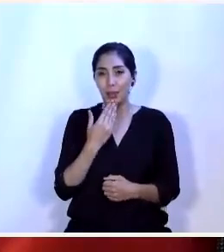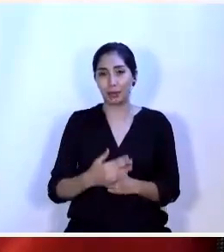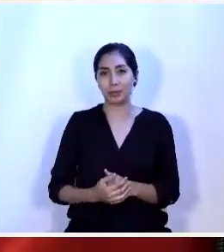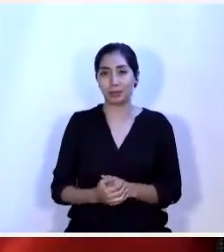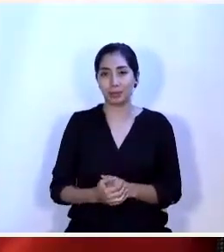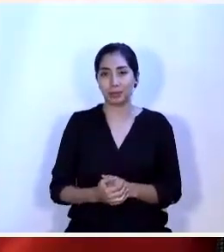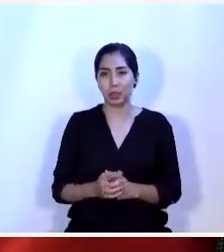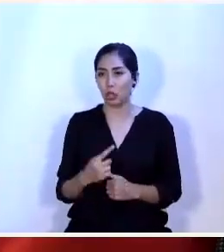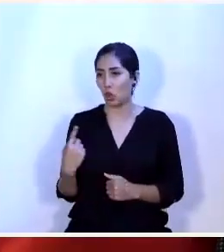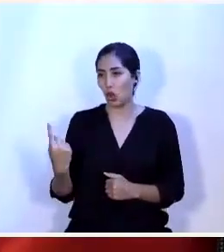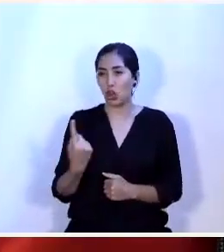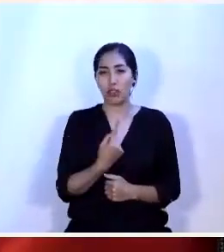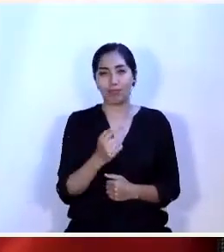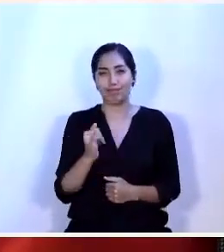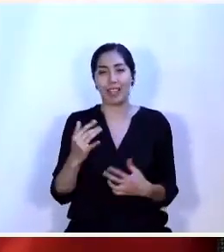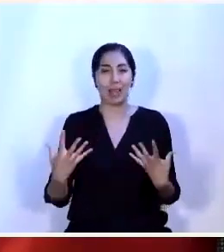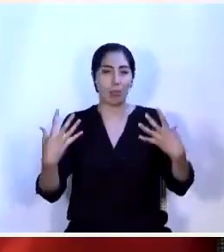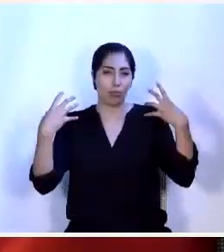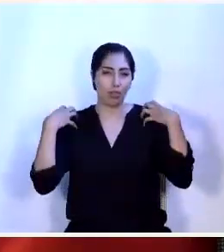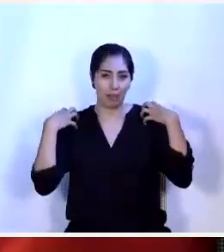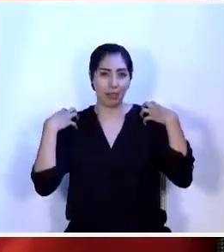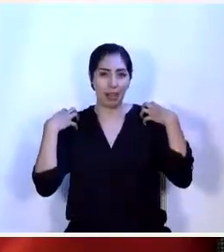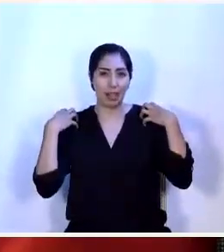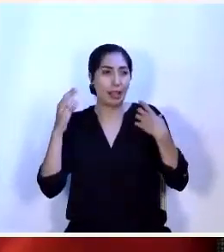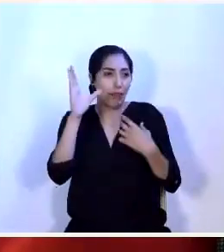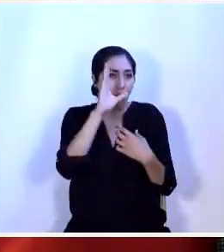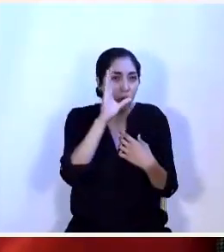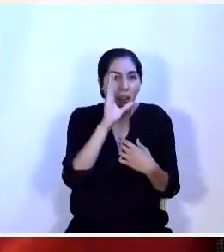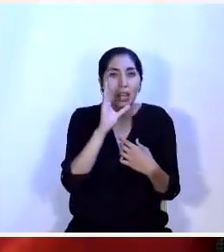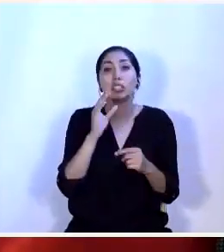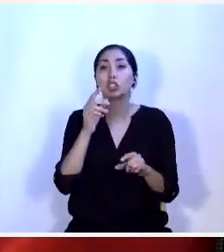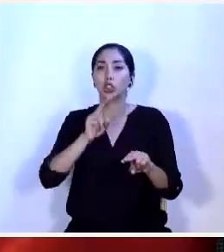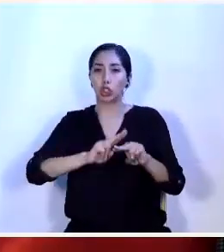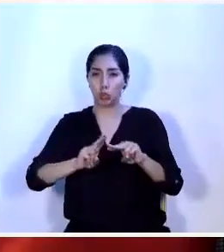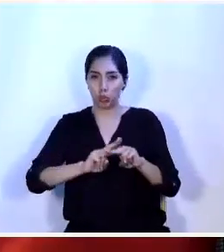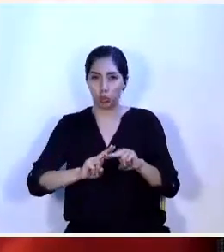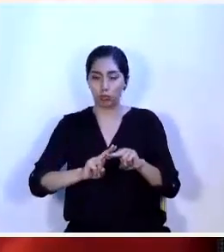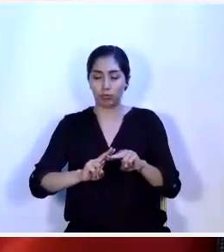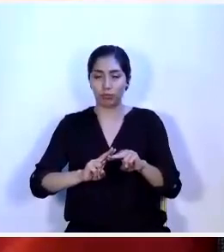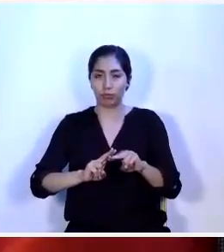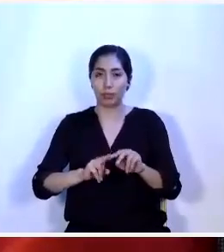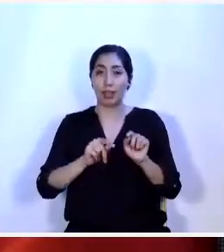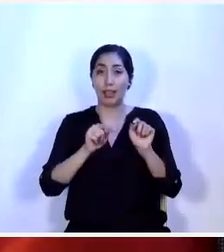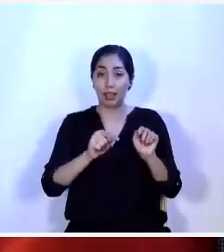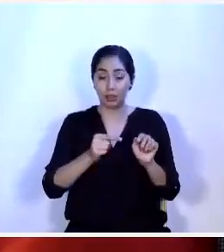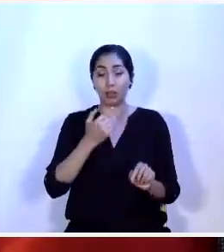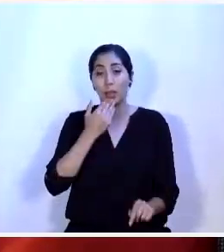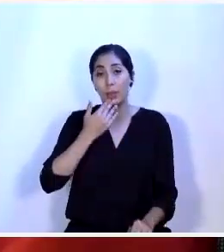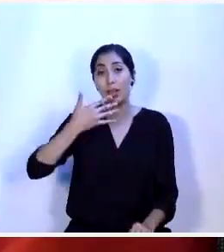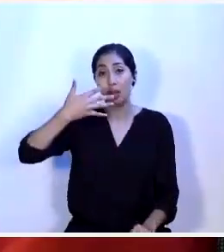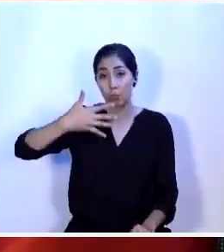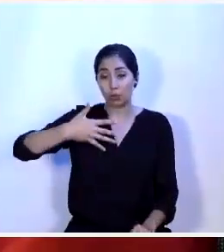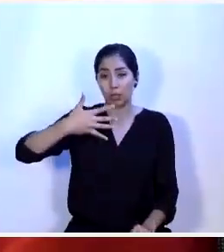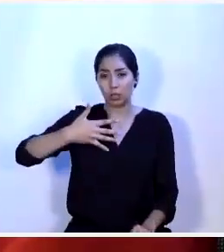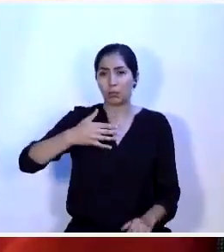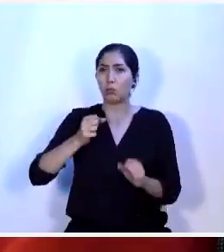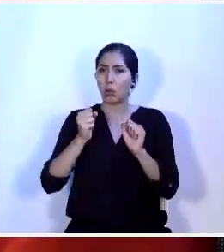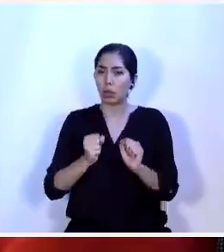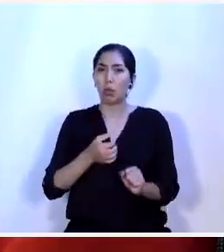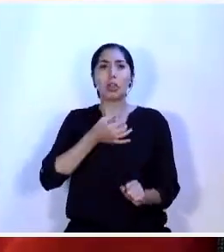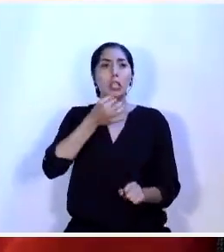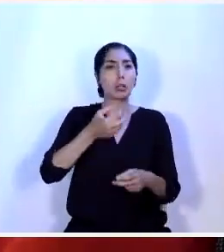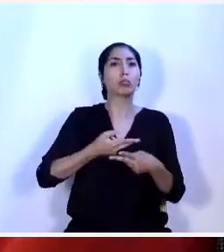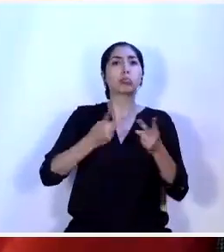Todos somos responsables y todos tenemos, por tanto, la responsabilidad de buscar soluciones. Y esto es importante también de que seamos capaces de decirlo públicamente,